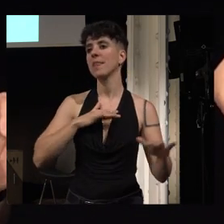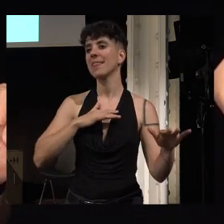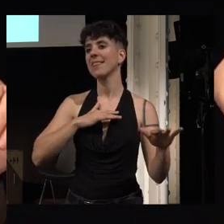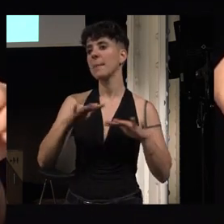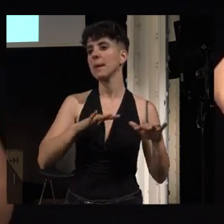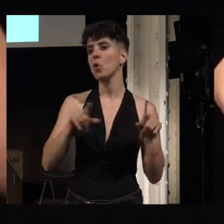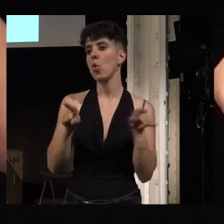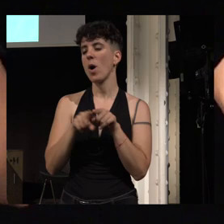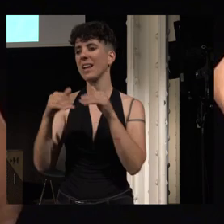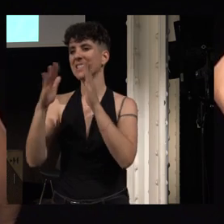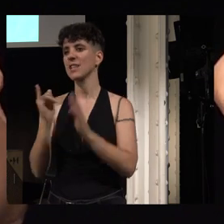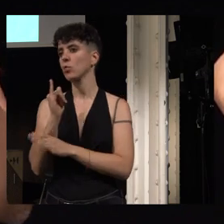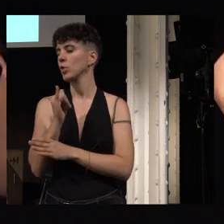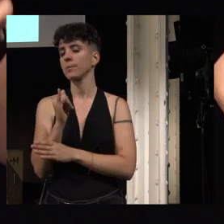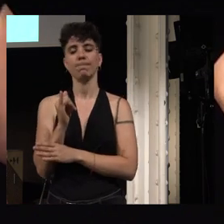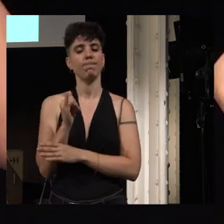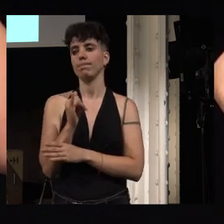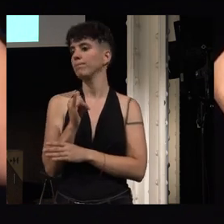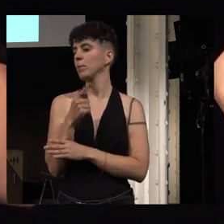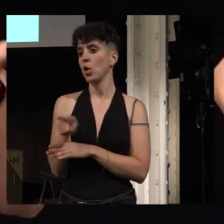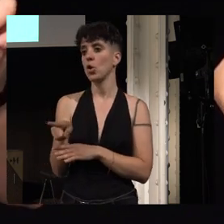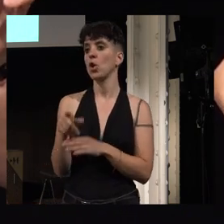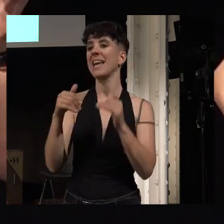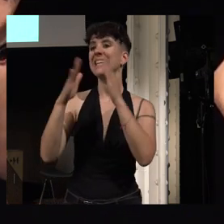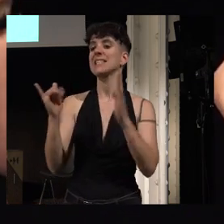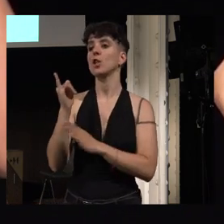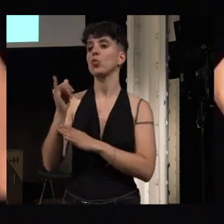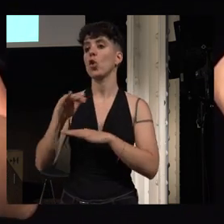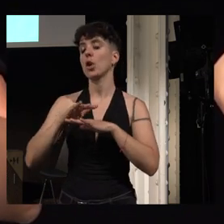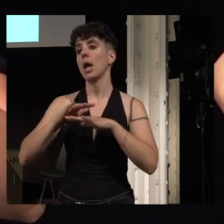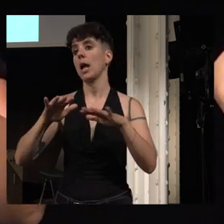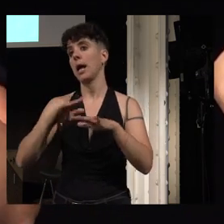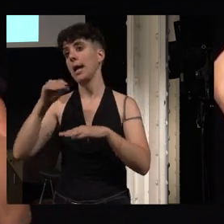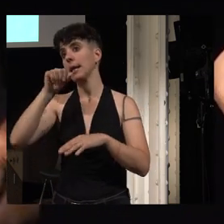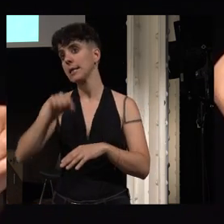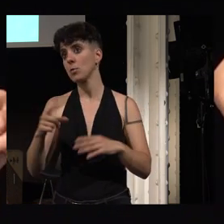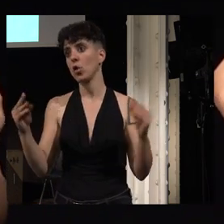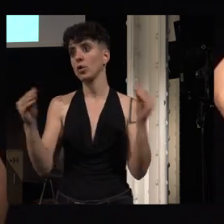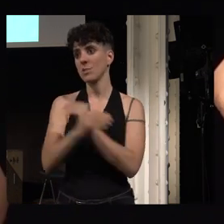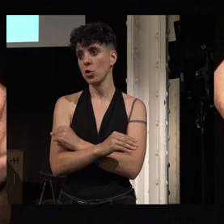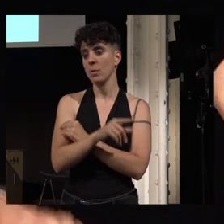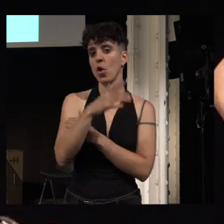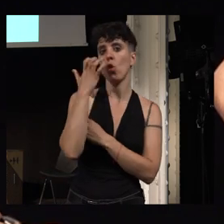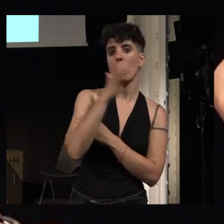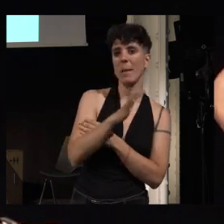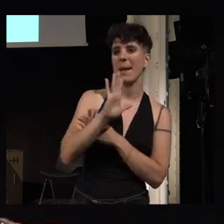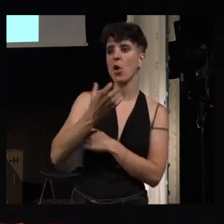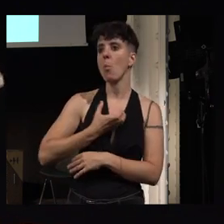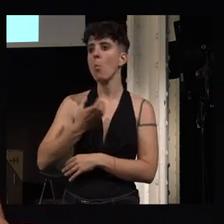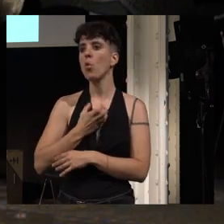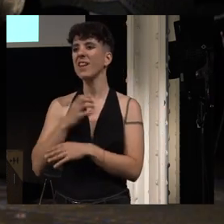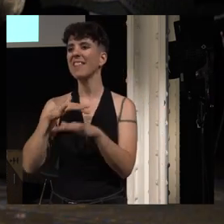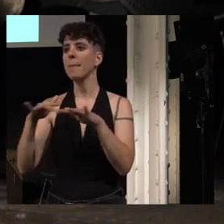igual a institución. Que yo creo que sí que puede ser institucionalismo, es un oxímoron con queer, pero municipalismo no.